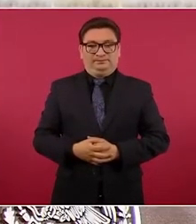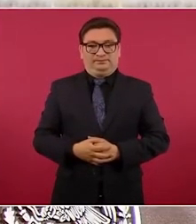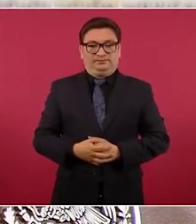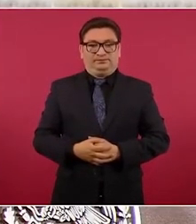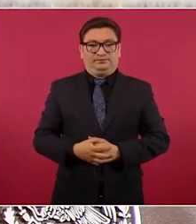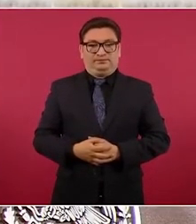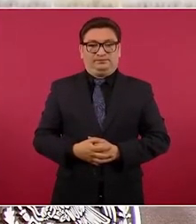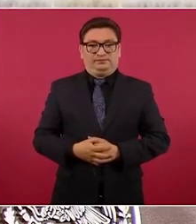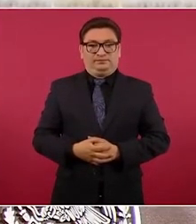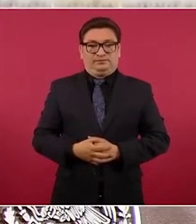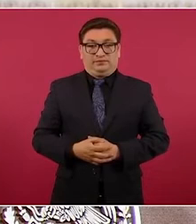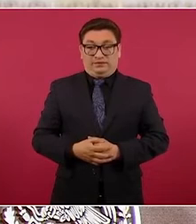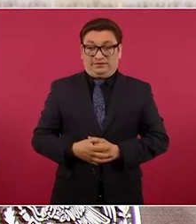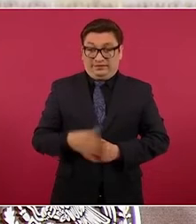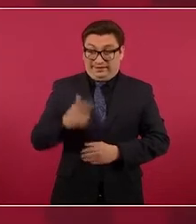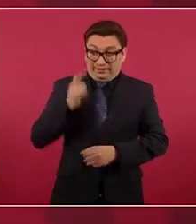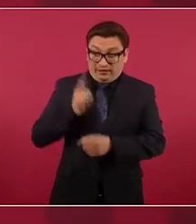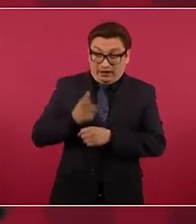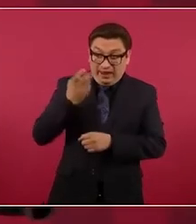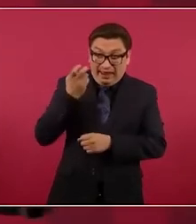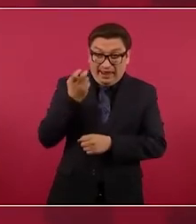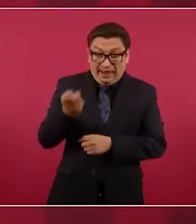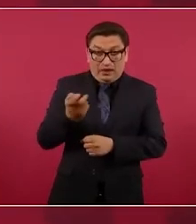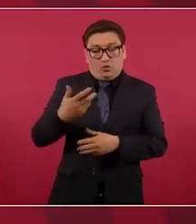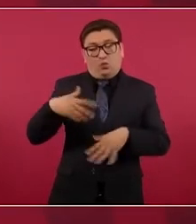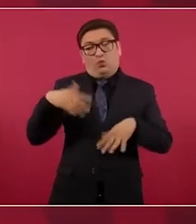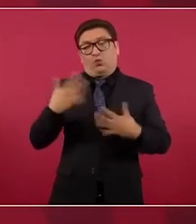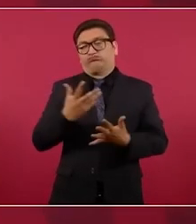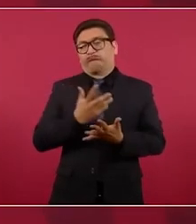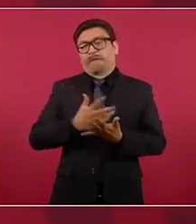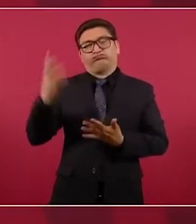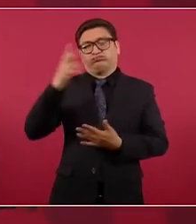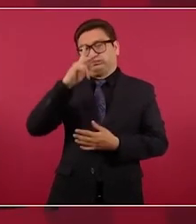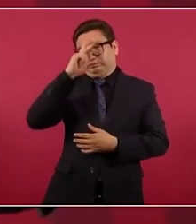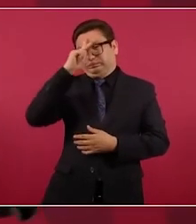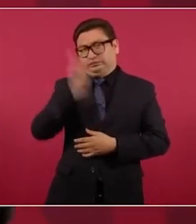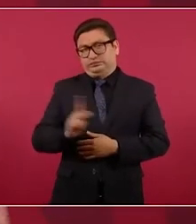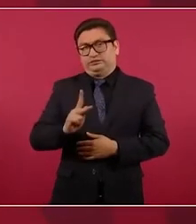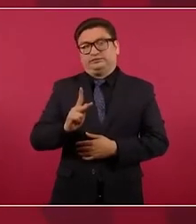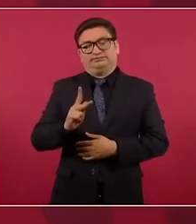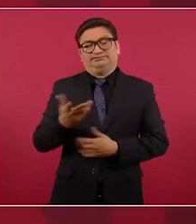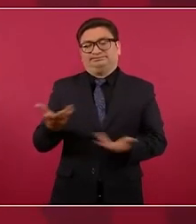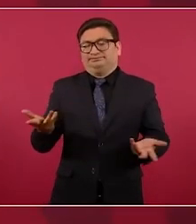Ya cuando se llega a esos extremos, ya no hay